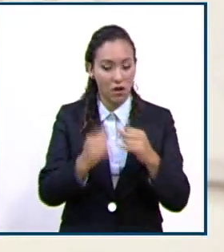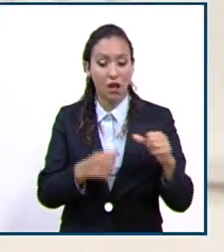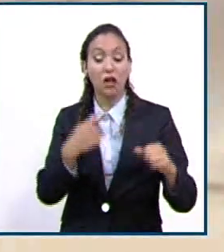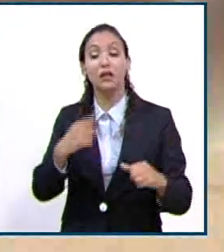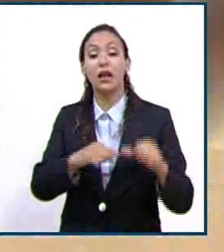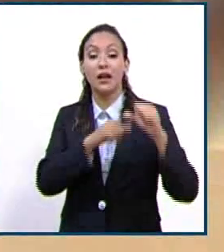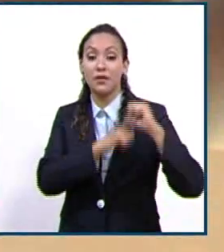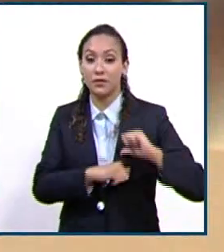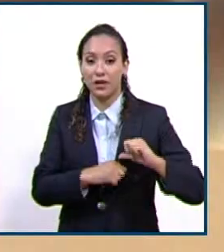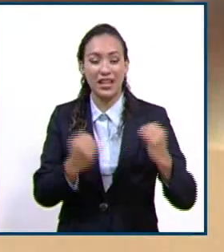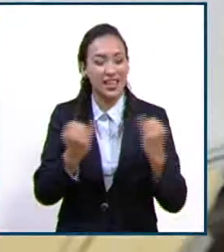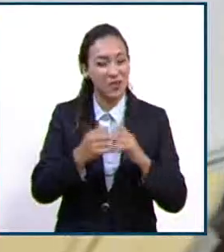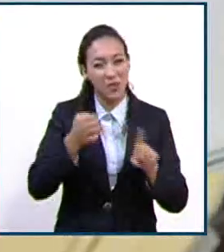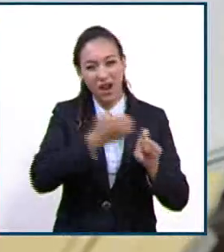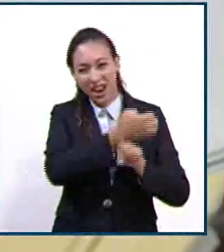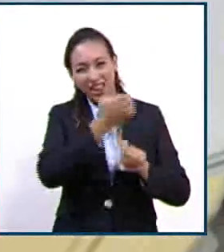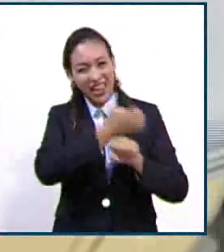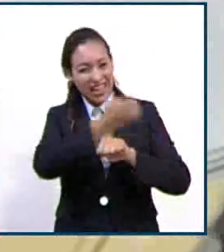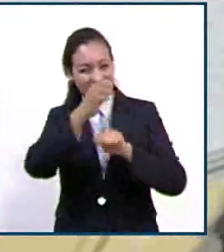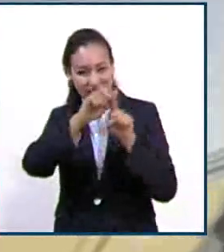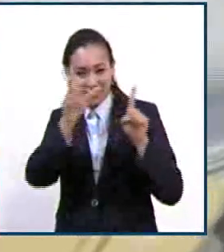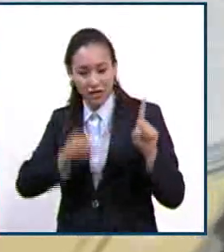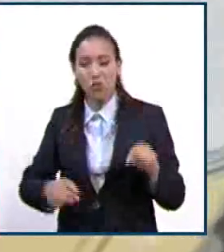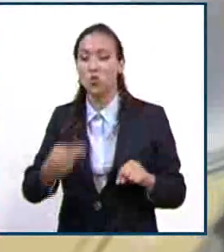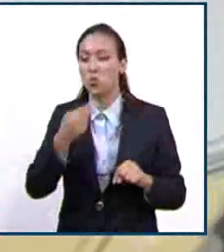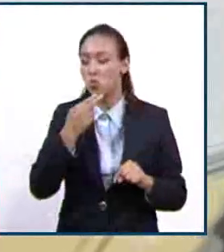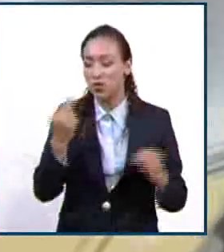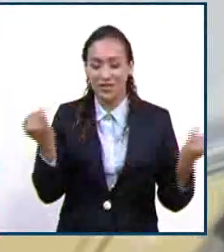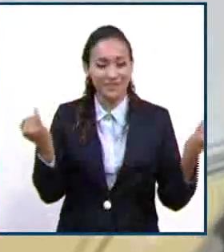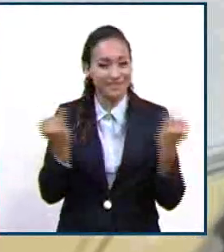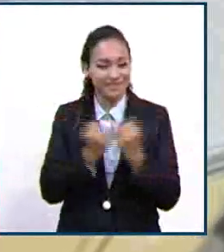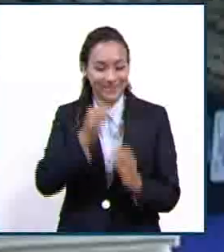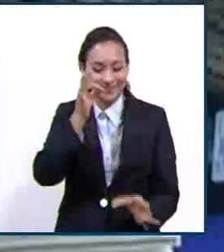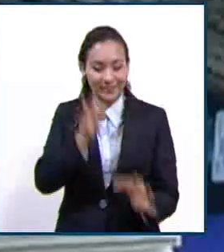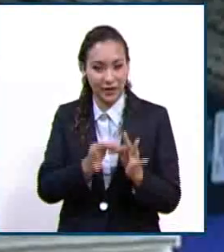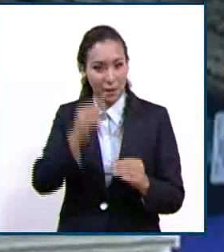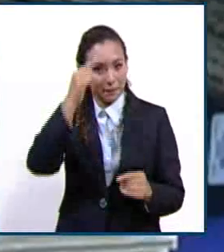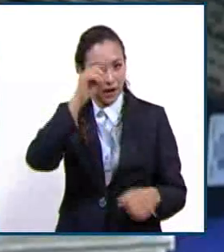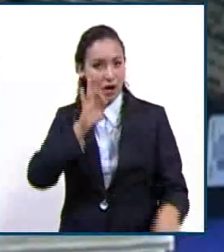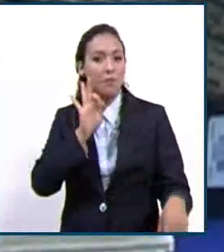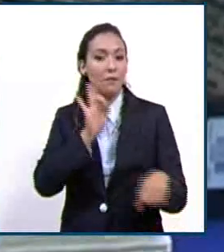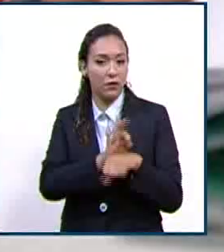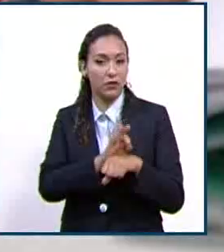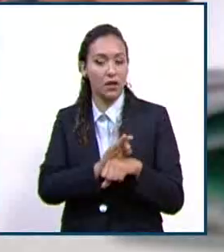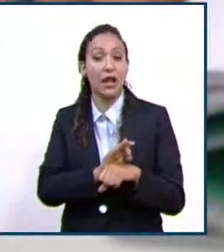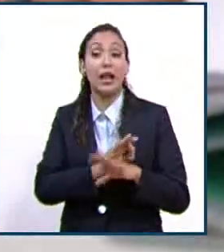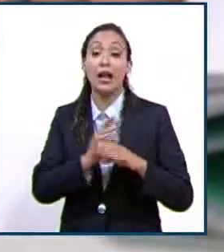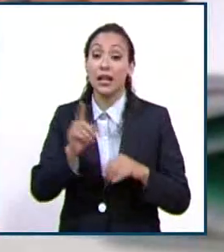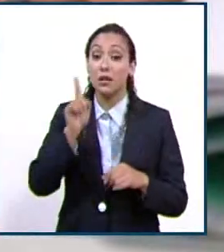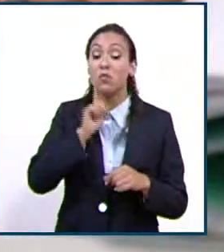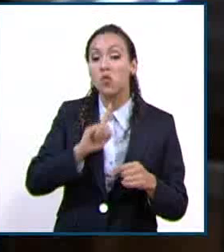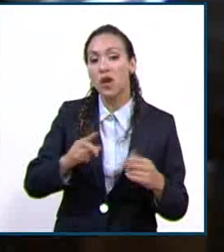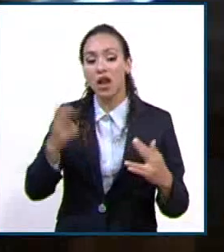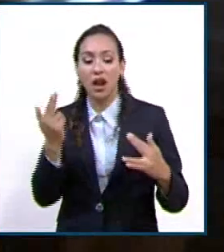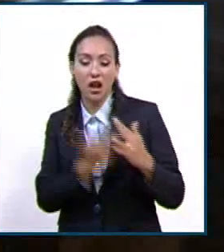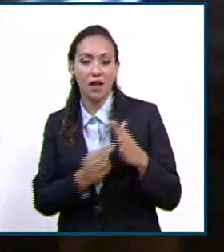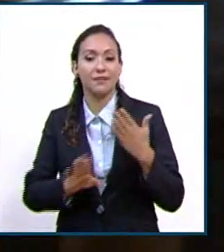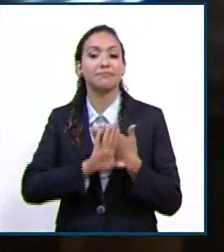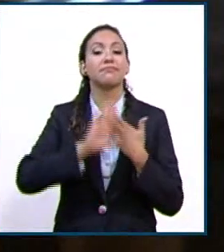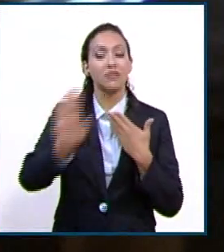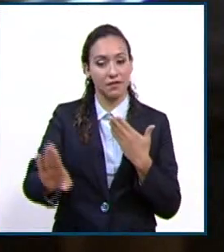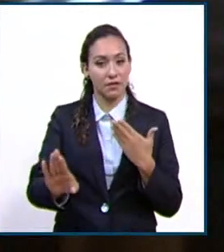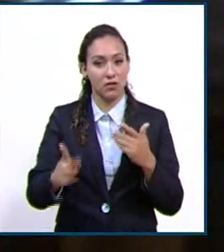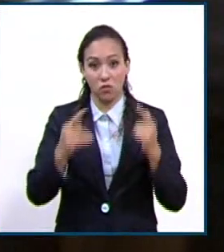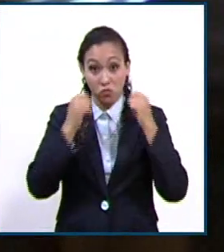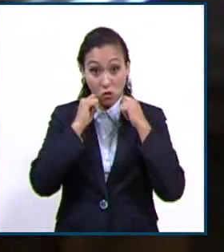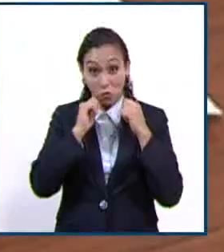las entidades federativas apliquen, sin duda alguna, los protocolos de feminicidio al homicidio violento de cualquier